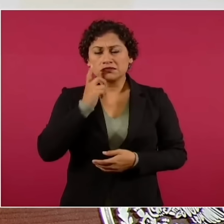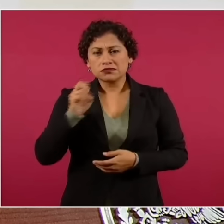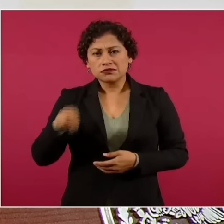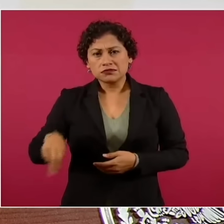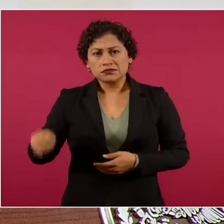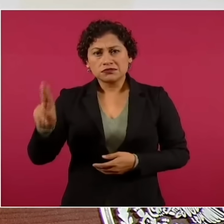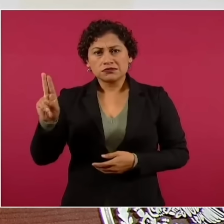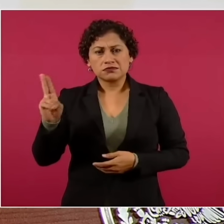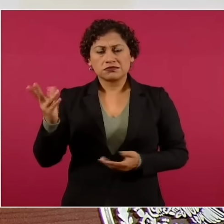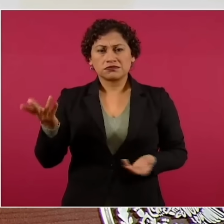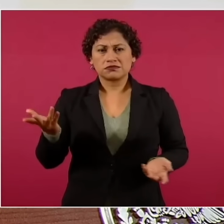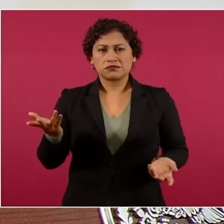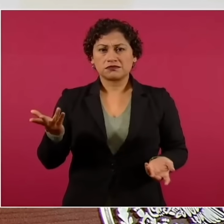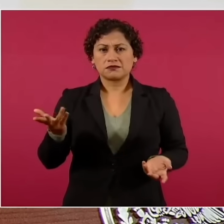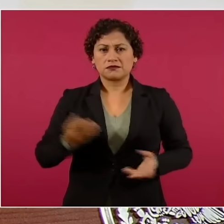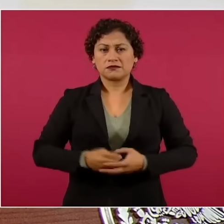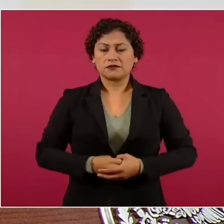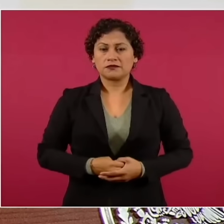están